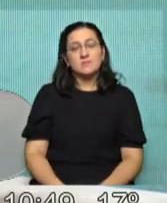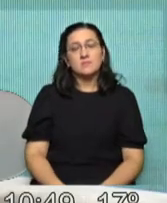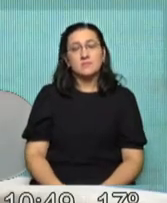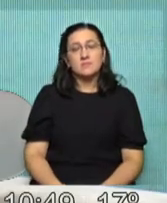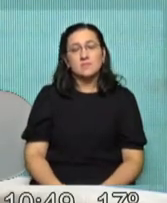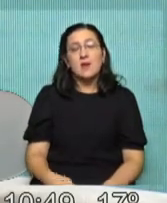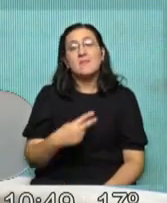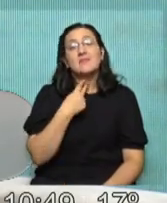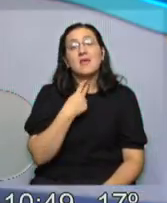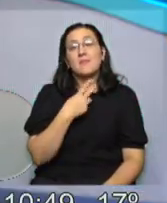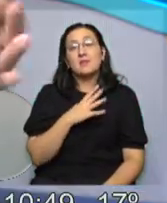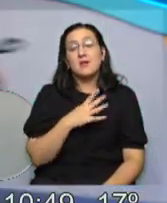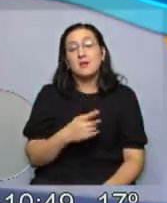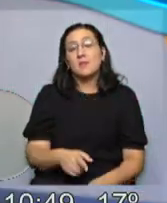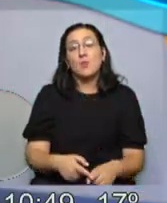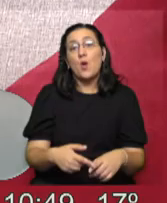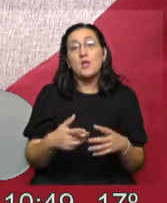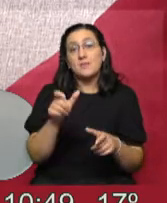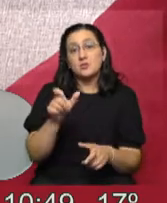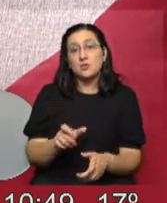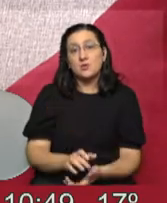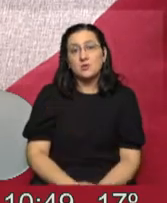pipetua. Bueno, soy humanofóbico, es más o menos lo mismo.